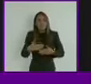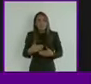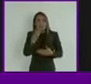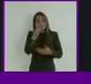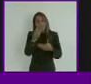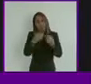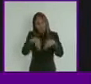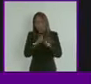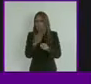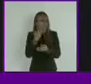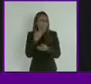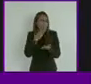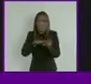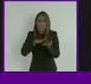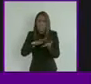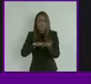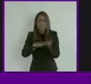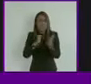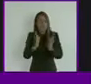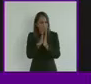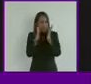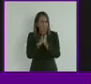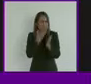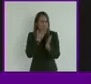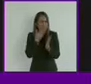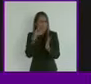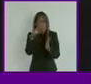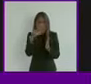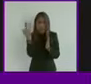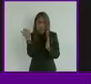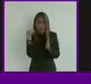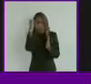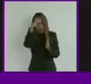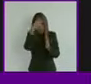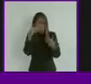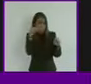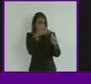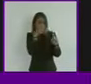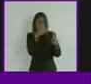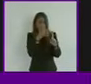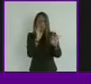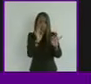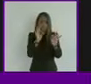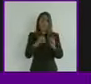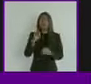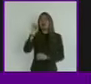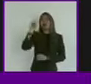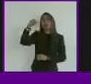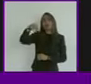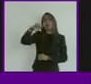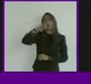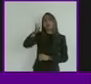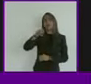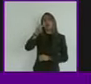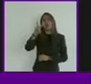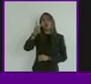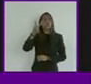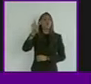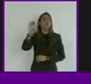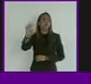preocupes, estuvo muy bien tu participación y me parece muy atinada, sobre todo la parte que representas tú, ¿no? De Injuve, que tiene una